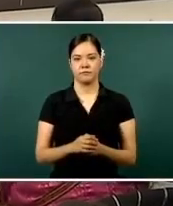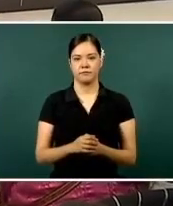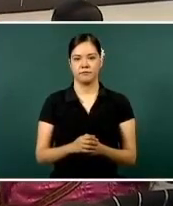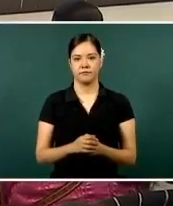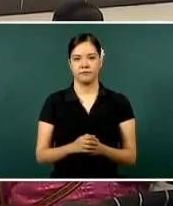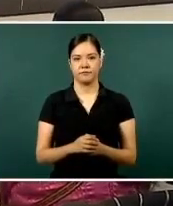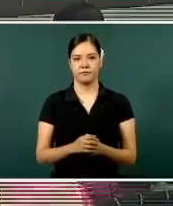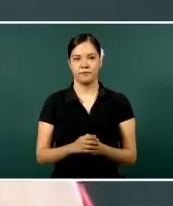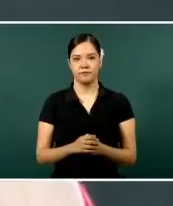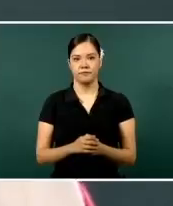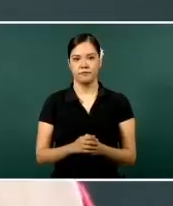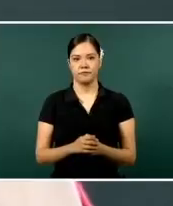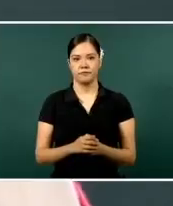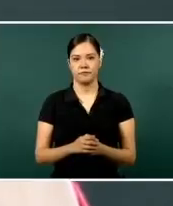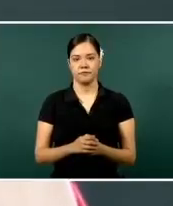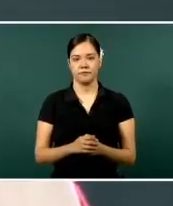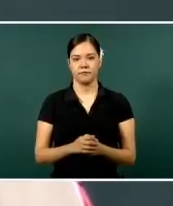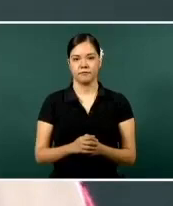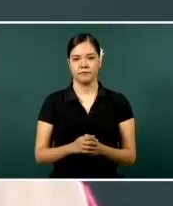ta estado de Chiapas.